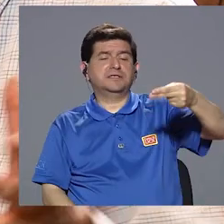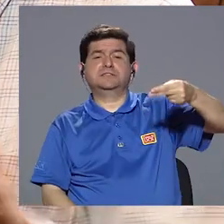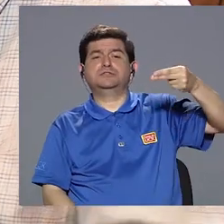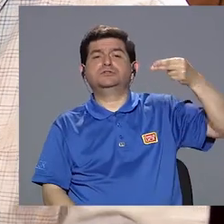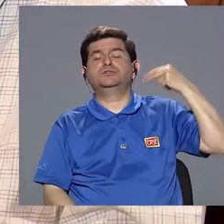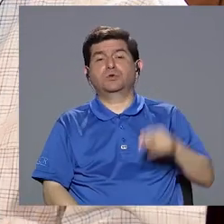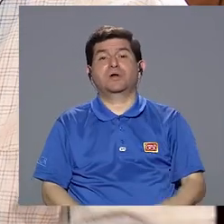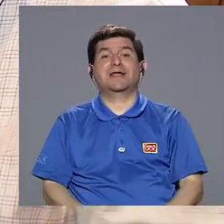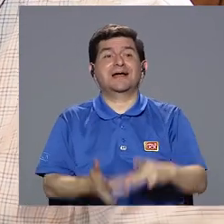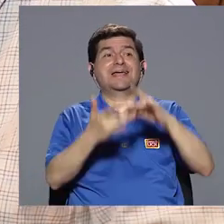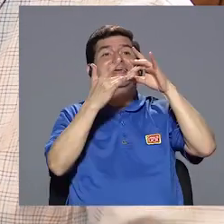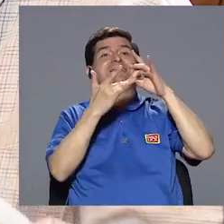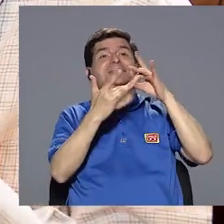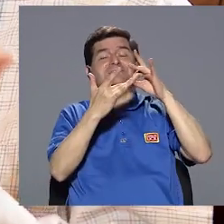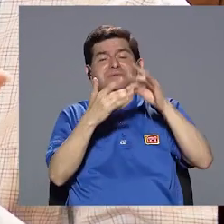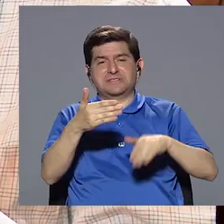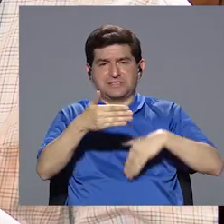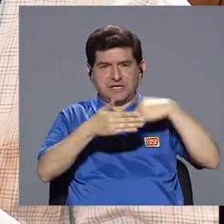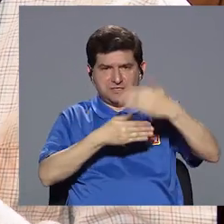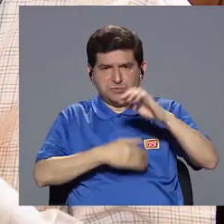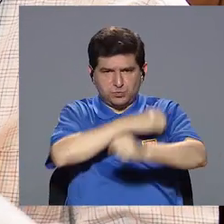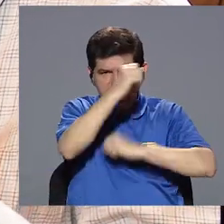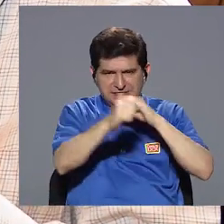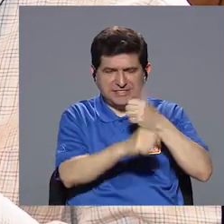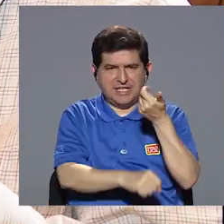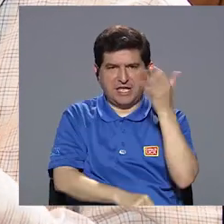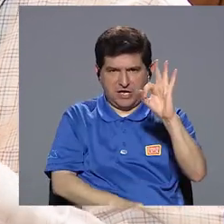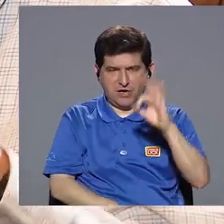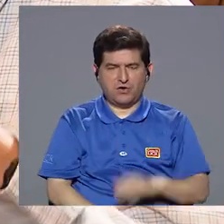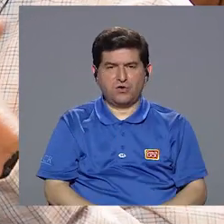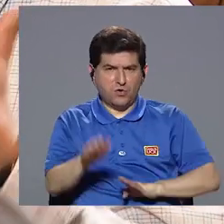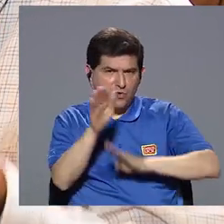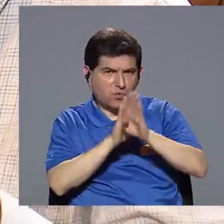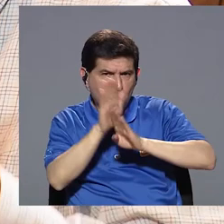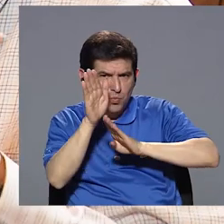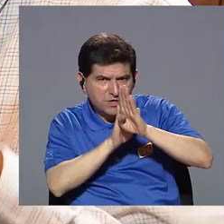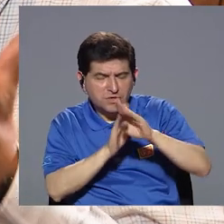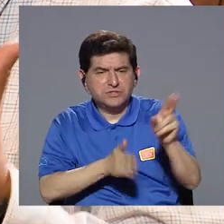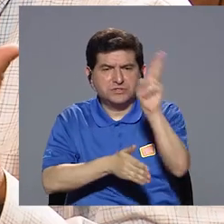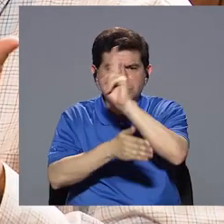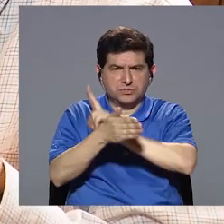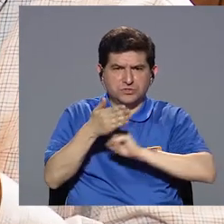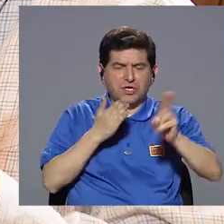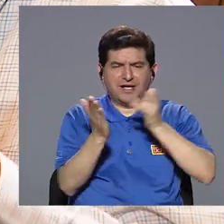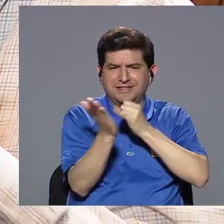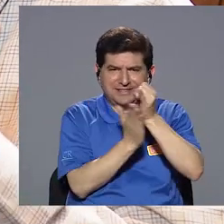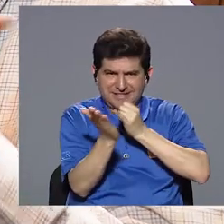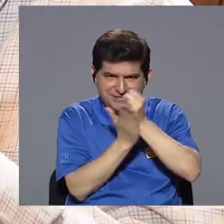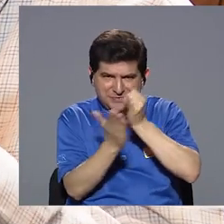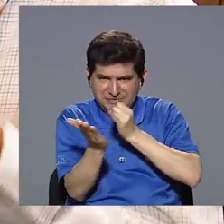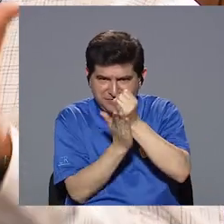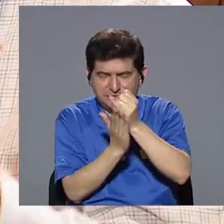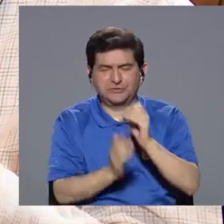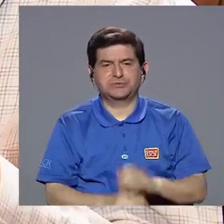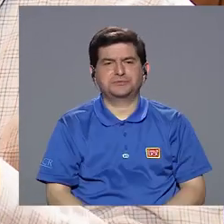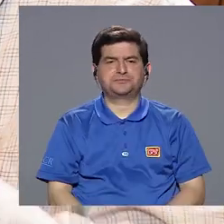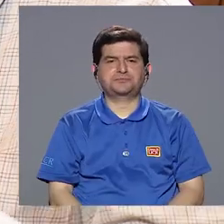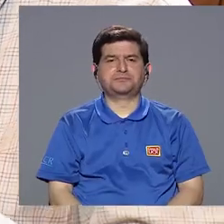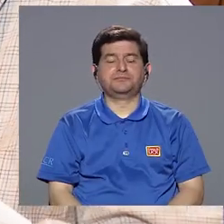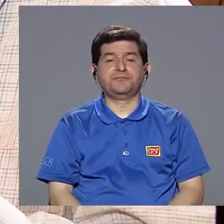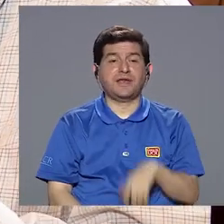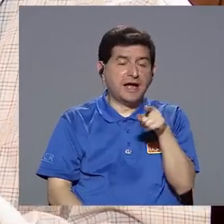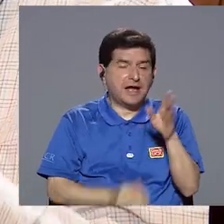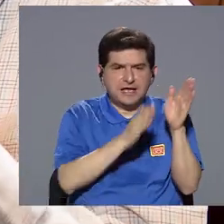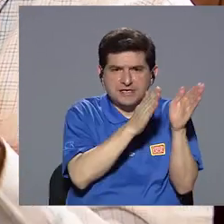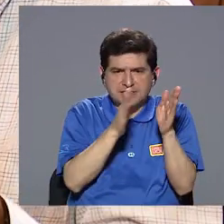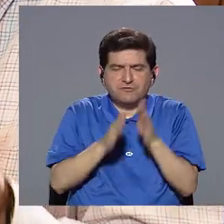universidades a través de la historia y especialmente después del siglo 19 cuando se desarrolla eso que se llama en la universidad de la investigación es